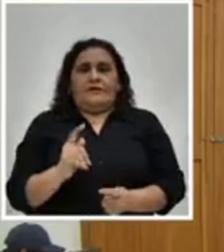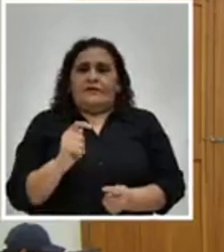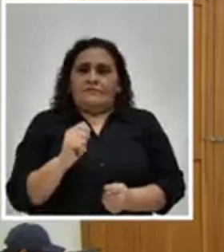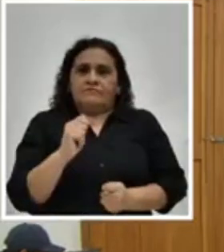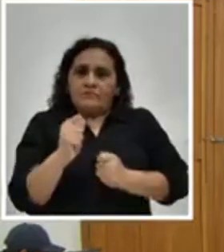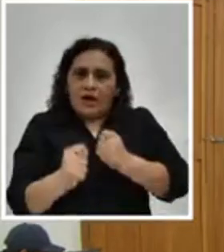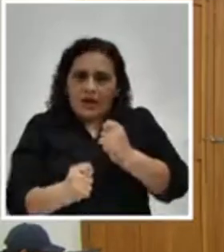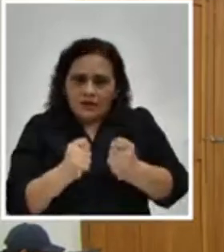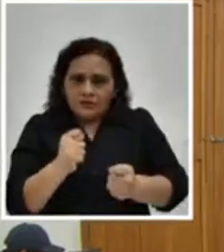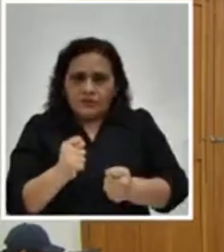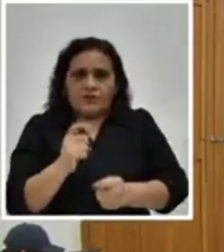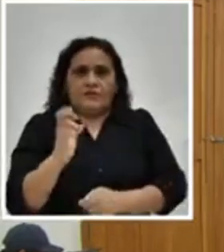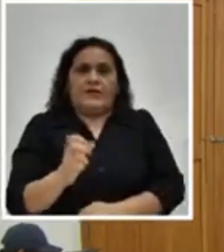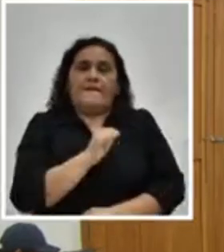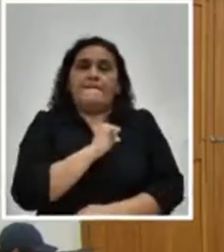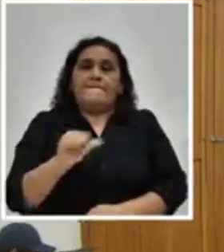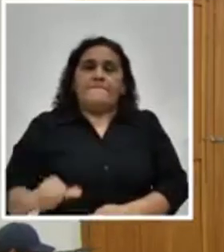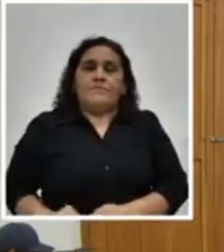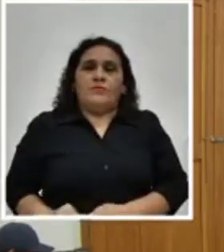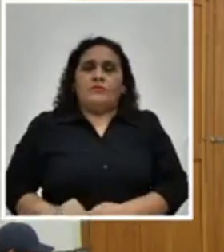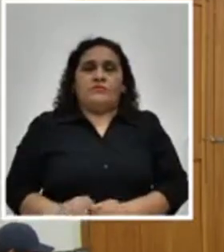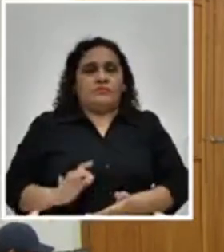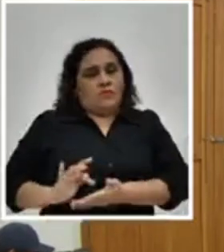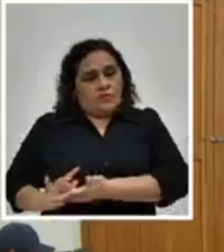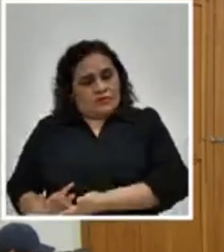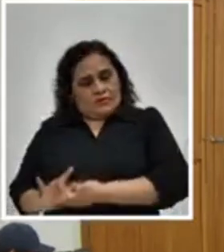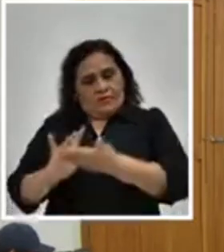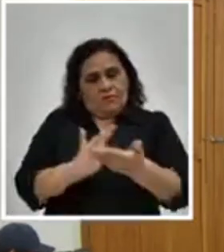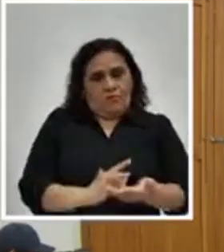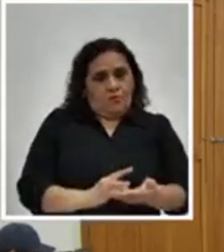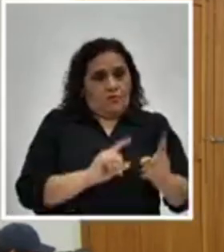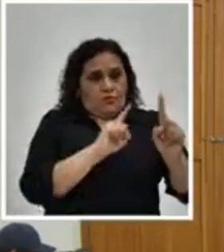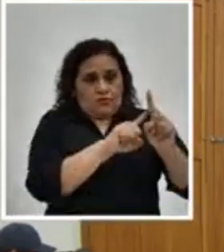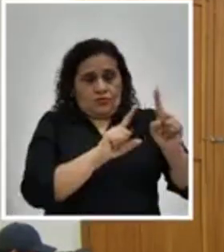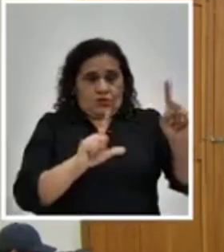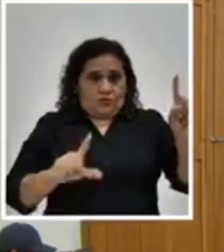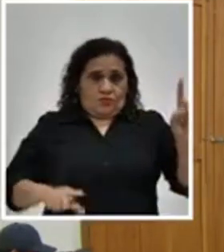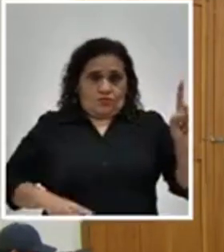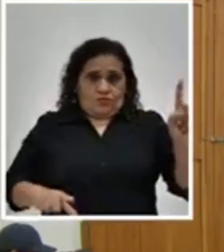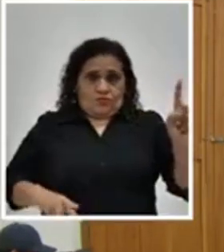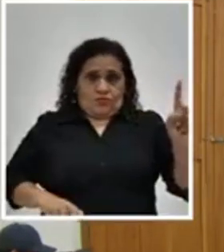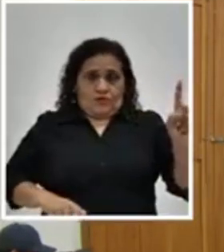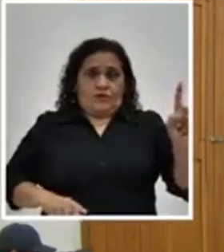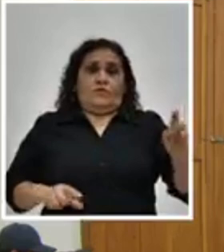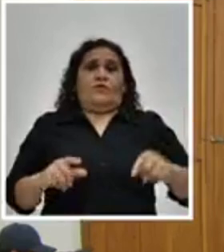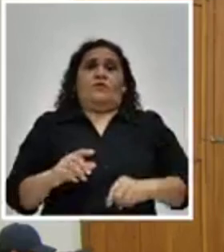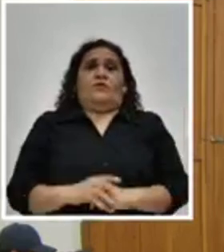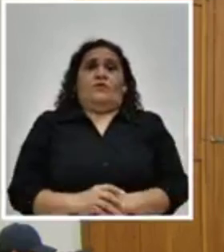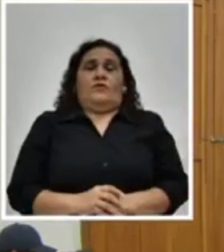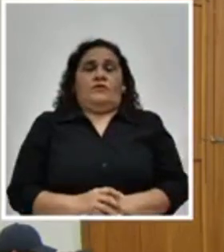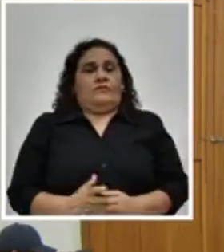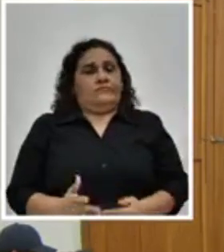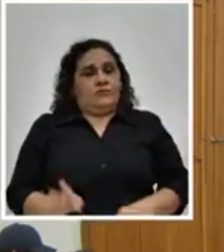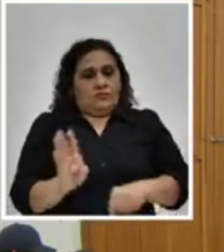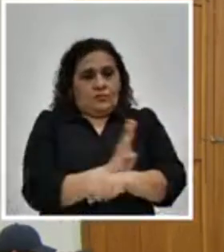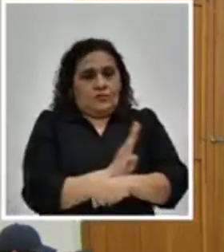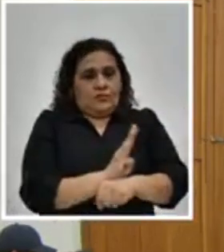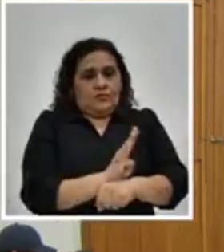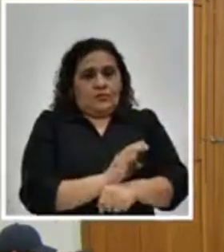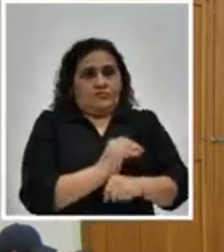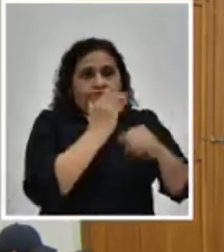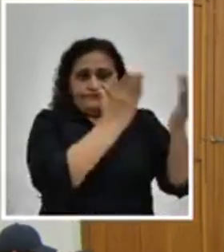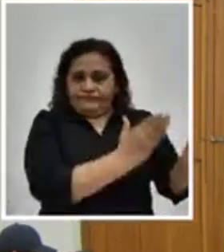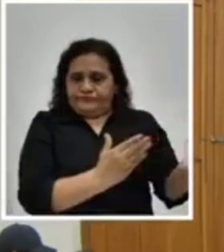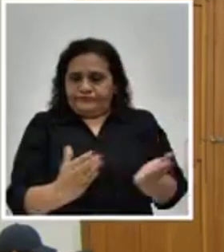ayuntamiento y al respaldo brindado por el gobierno del estado de Yucatán, haciendo que los beneficios lleguen al sector